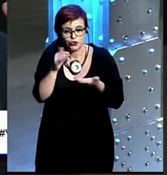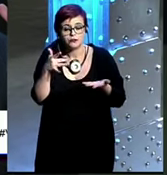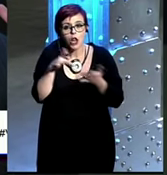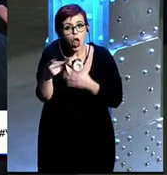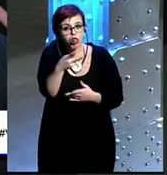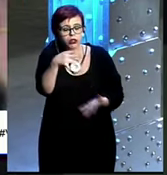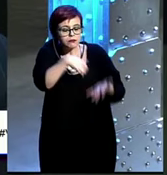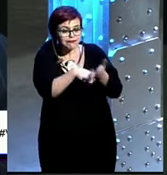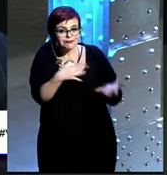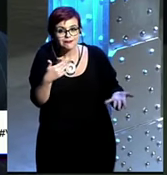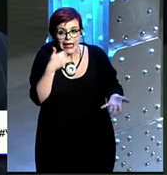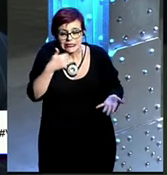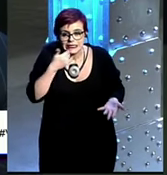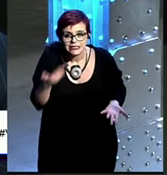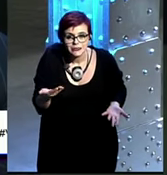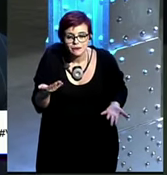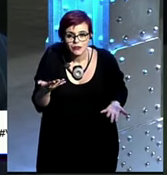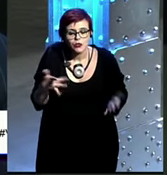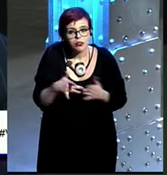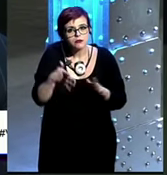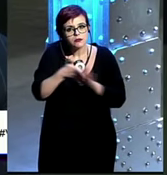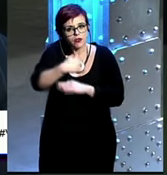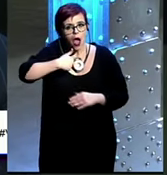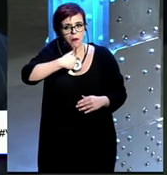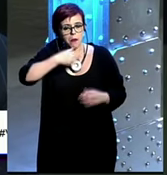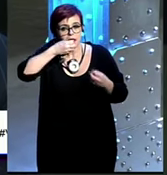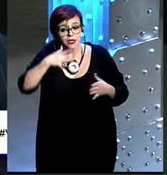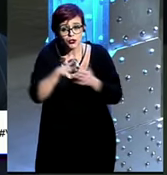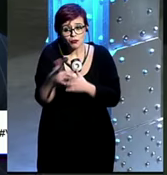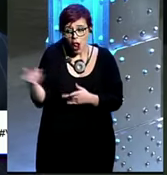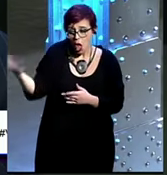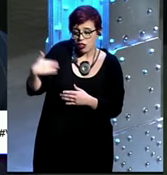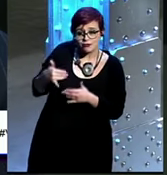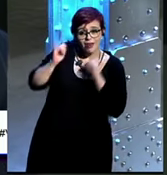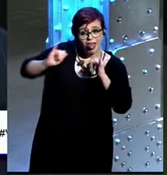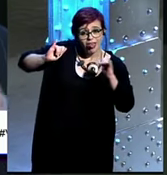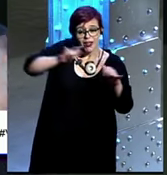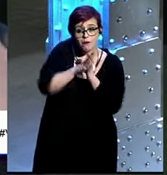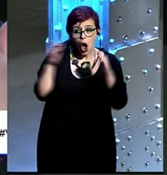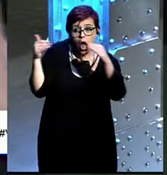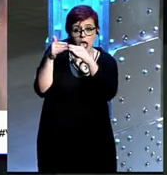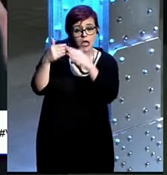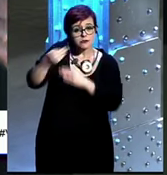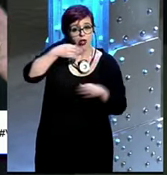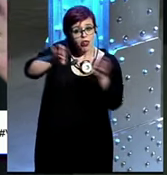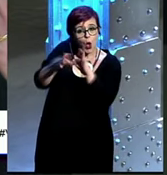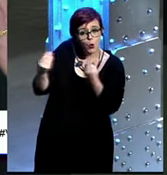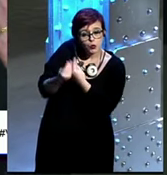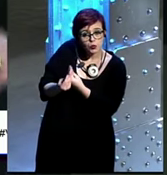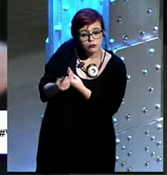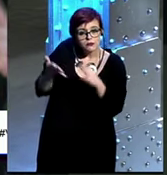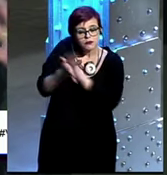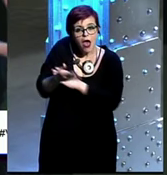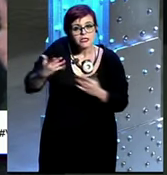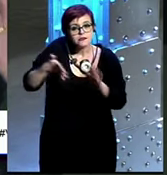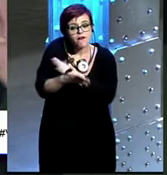tienen un papel enorme. Pero también es amigo mío, sale conmigo, viene a cenar a nuestra casa, es parte de mi vida. Y parte